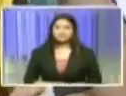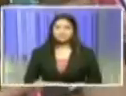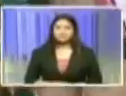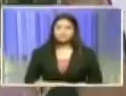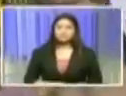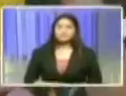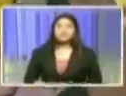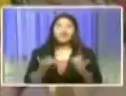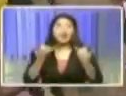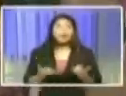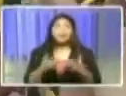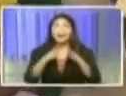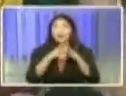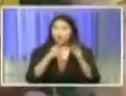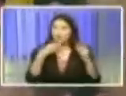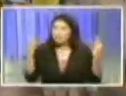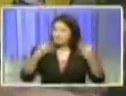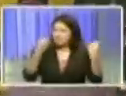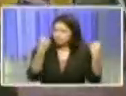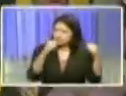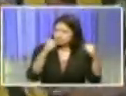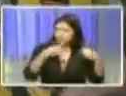Ahora, para que todo eso sea posible,